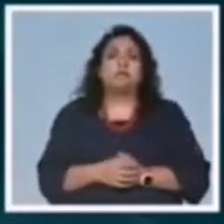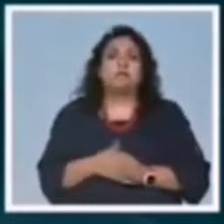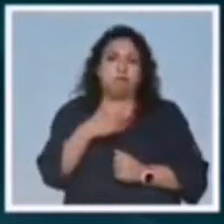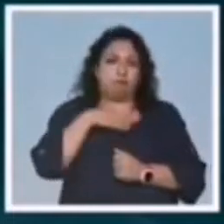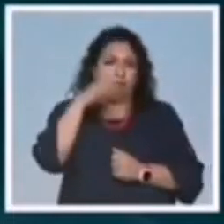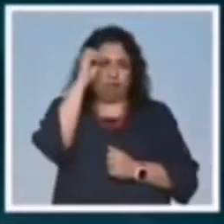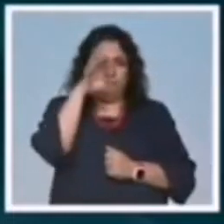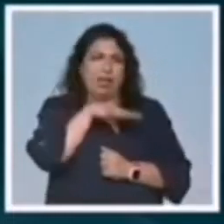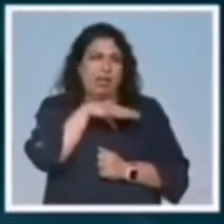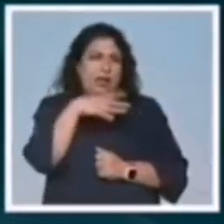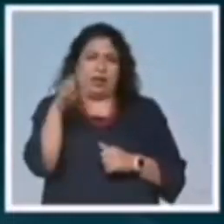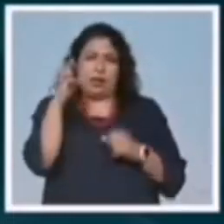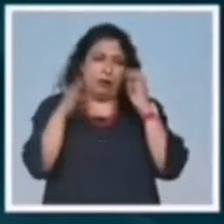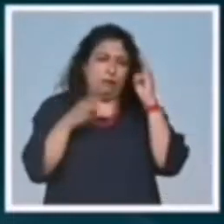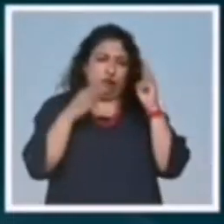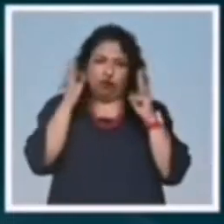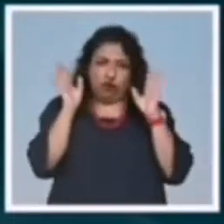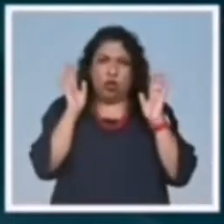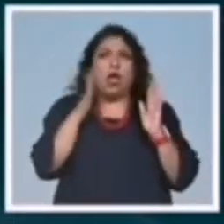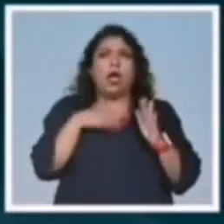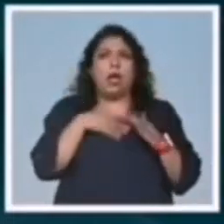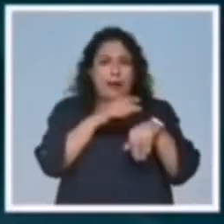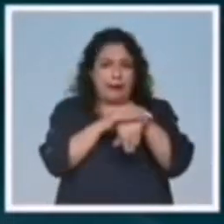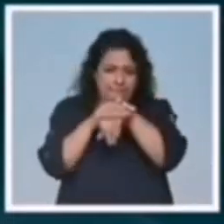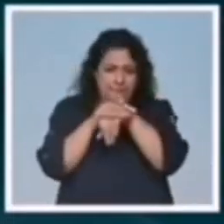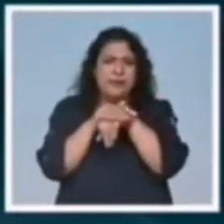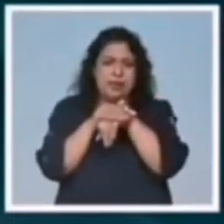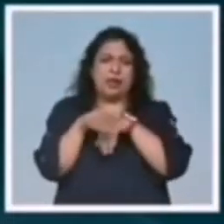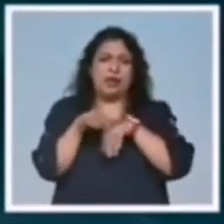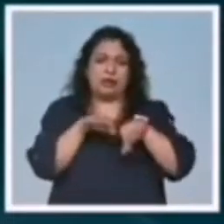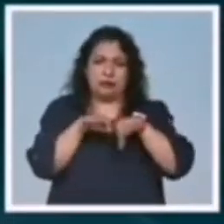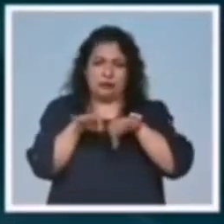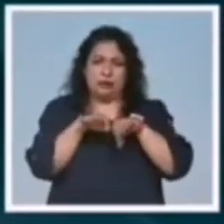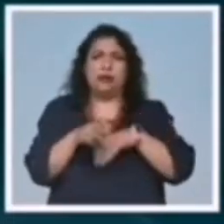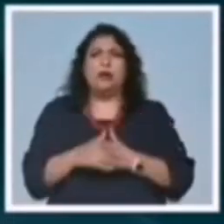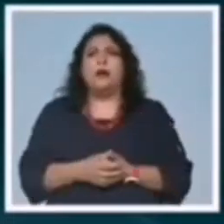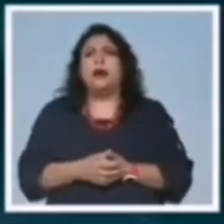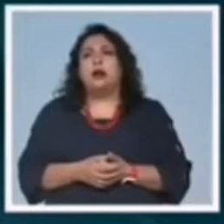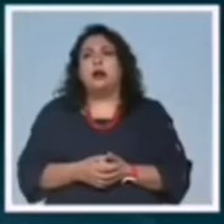el movimiento en general de los museos, tengo muchas amigas que trabajan